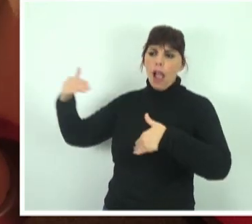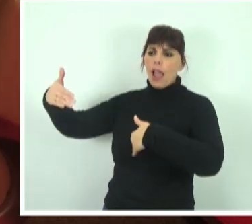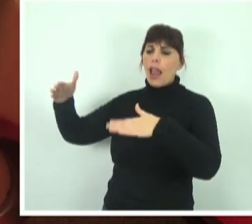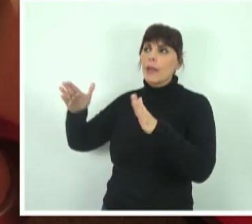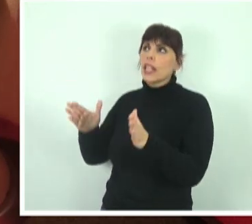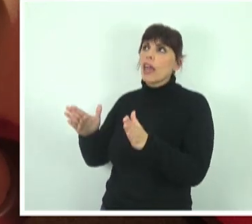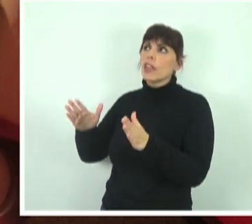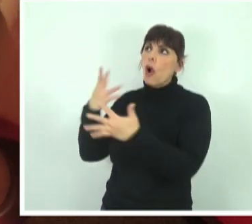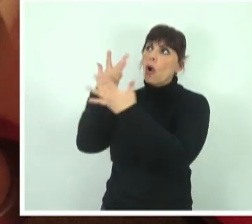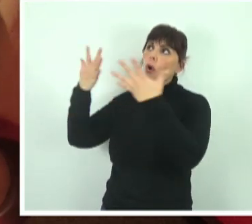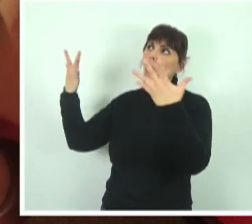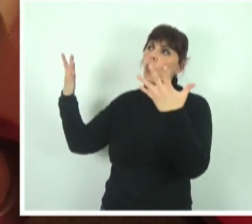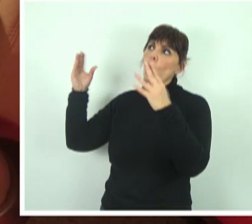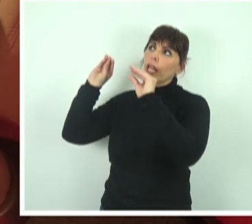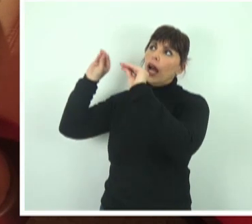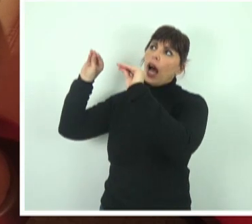Queridos, una pregunta.